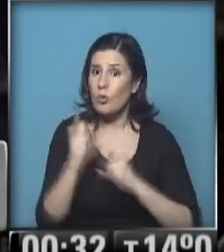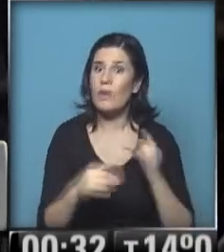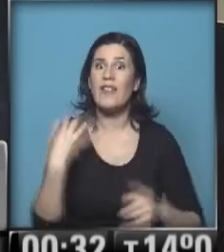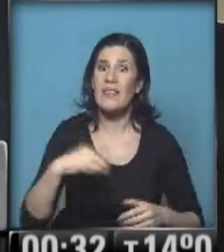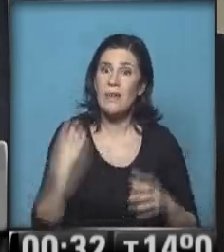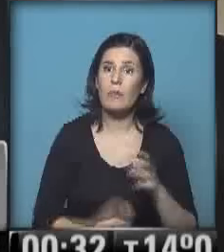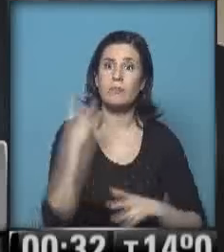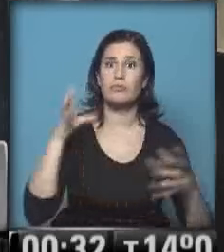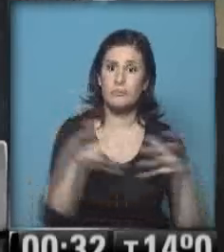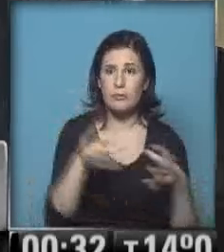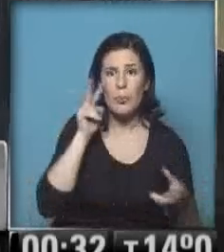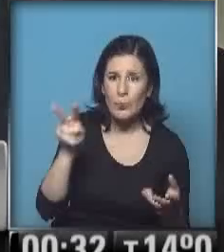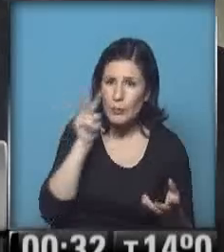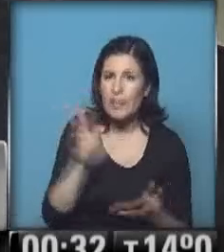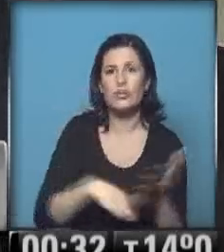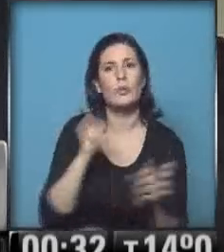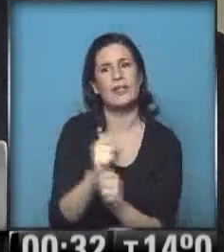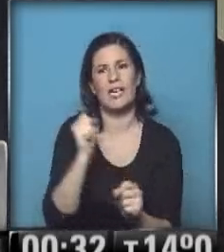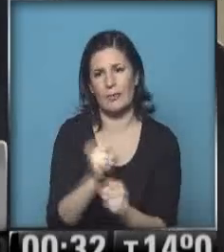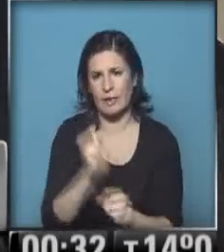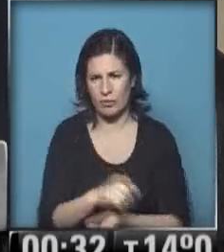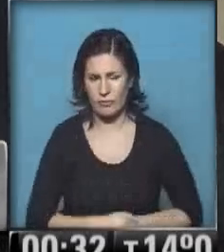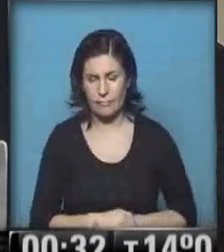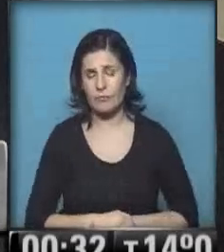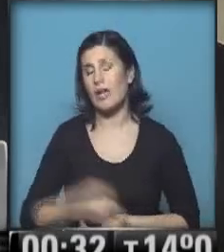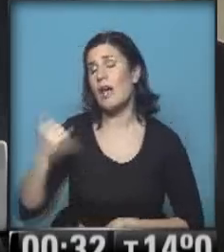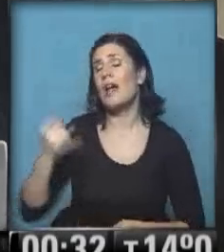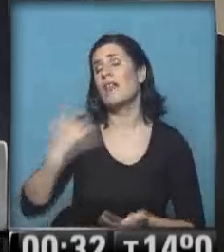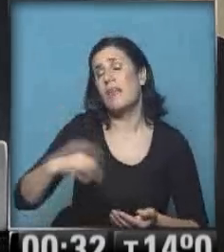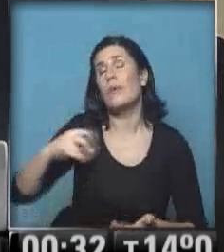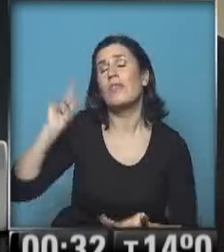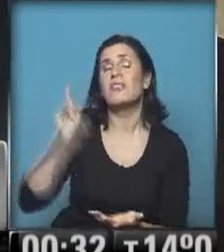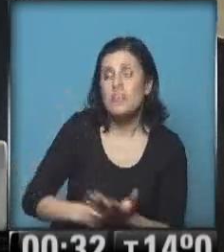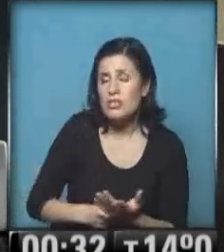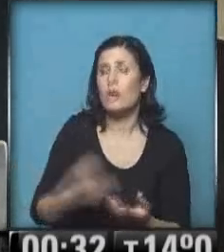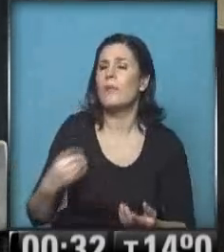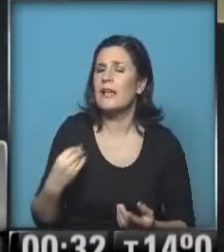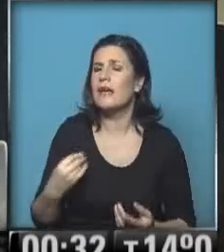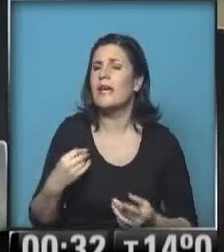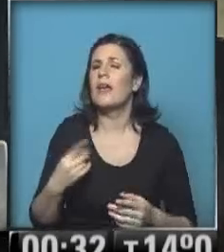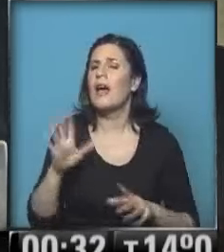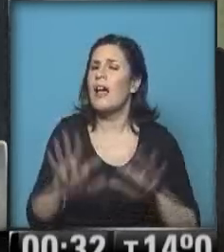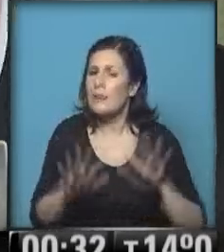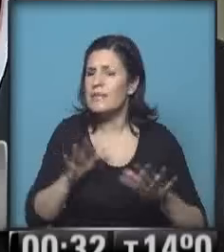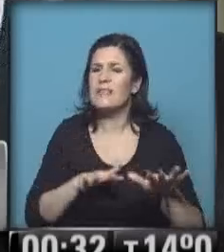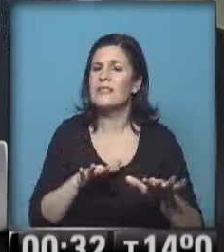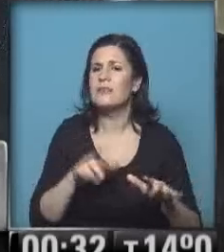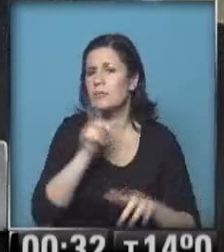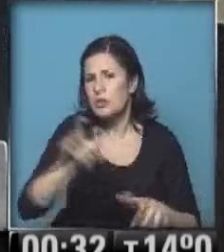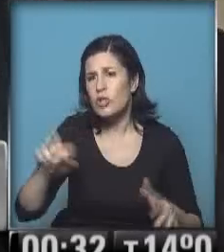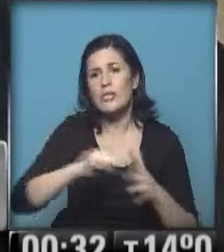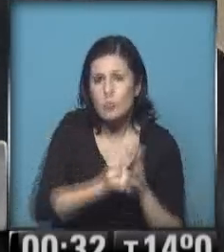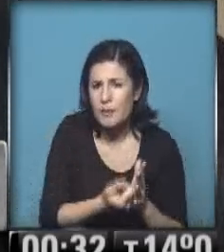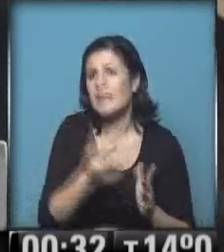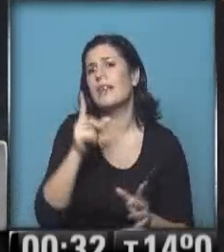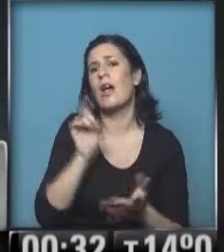Empleo. Definir medidas puntuales que signifiquen poder revertir situaciones de suspensiones, despidos. En